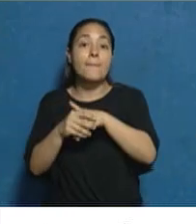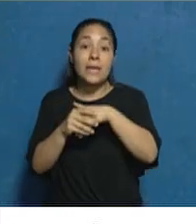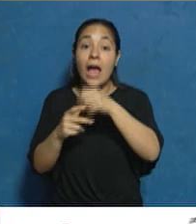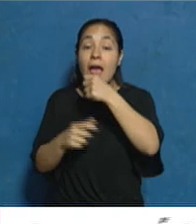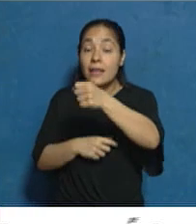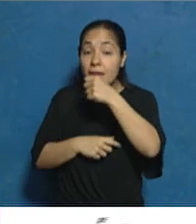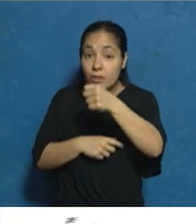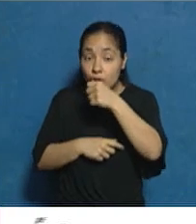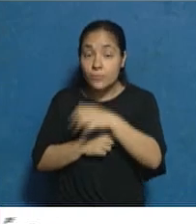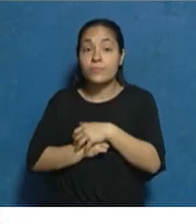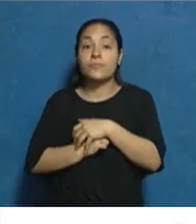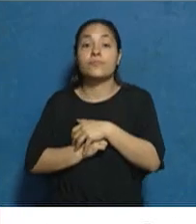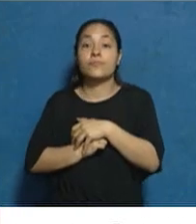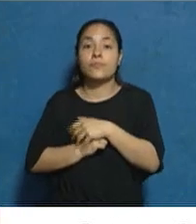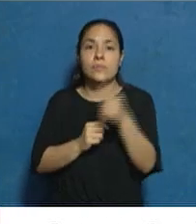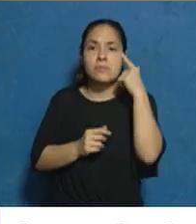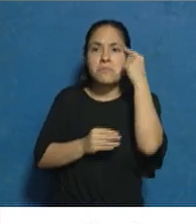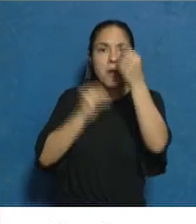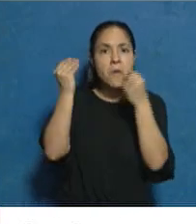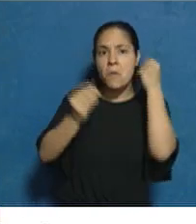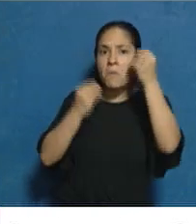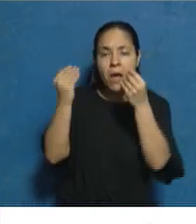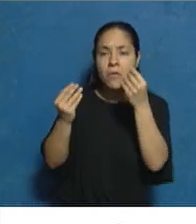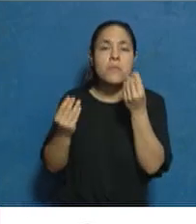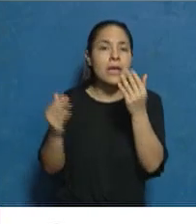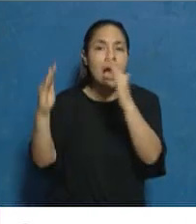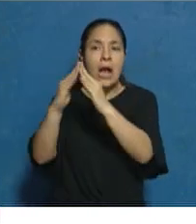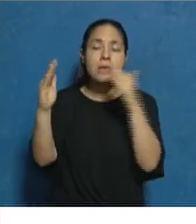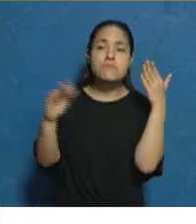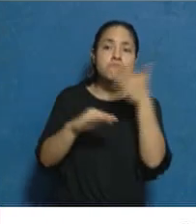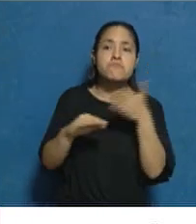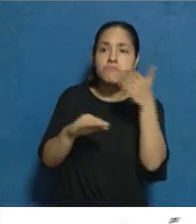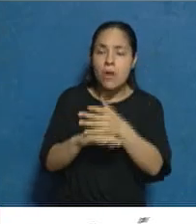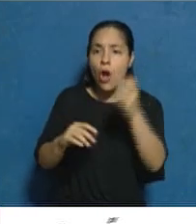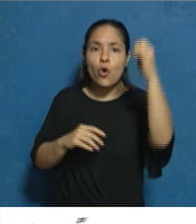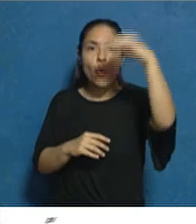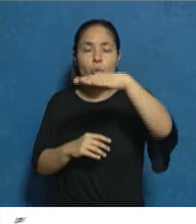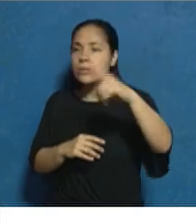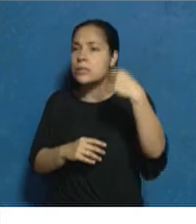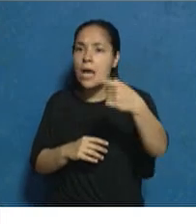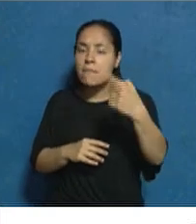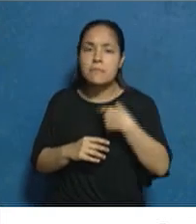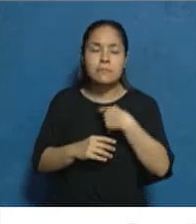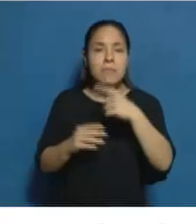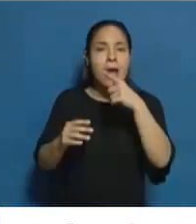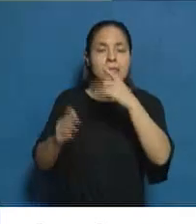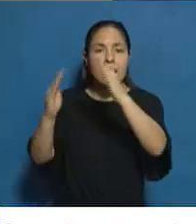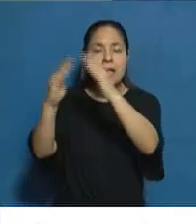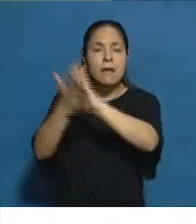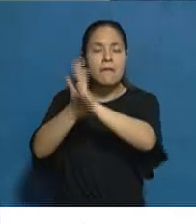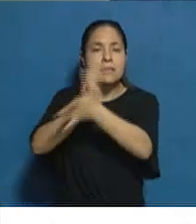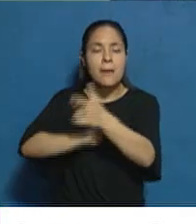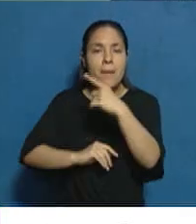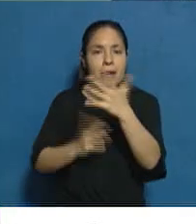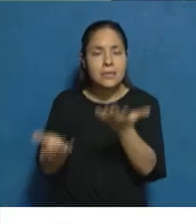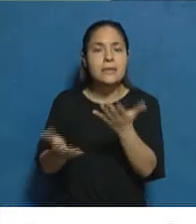trabajo, manifestándole que estaba preocupado porque había pasado varias veces por la casa y que veía la luz siempre prendida y signos de que no había nadie en la casa. Ese